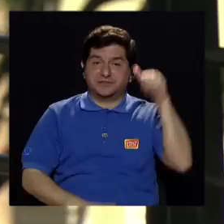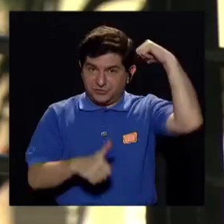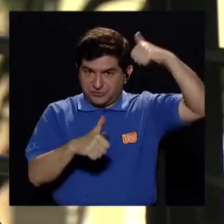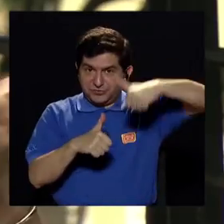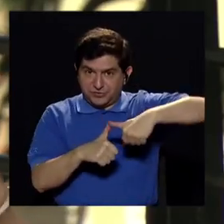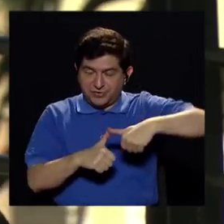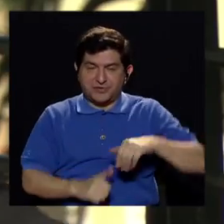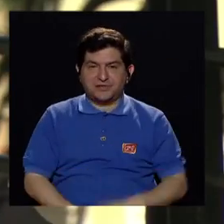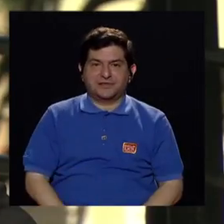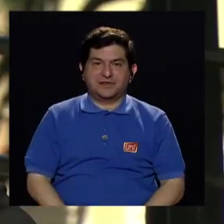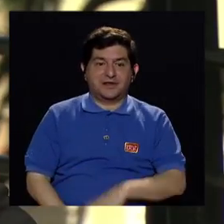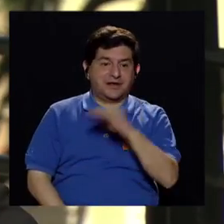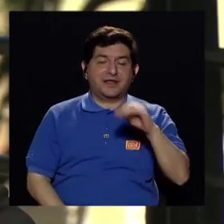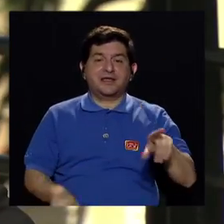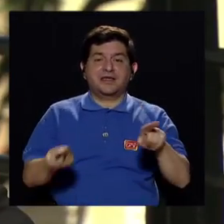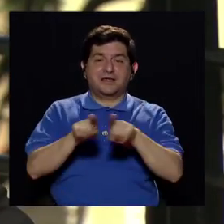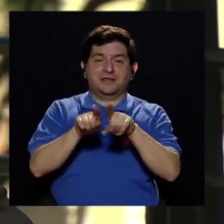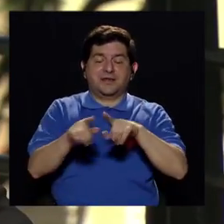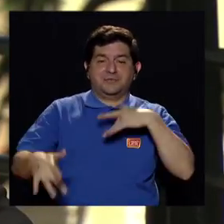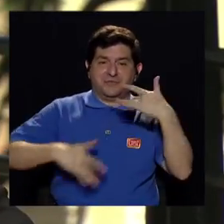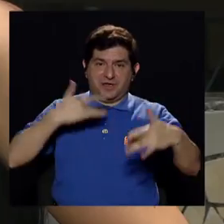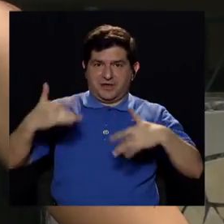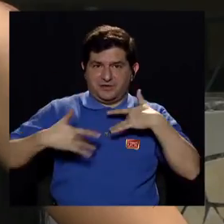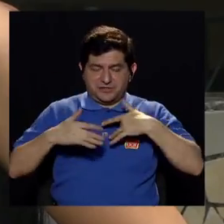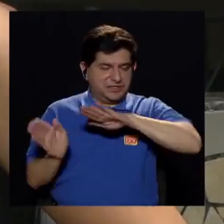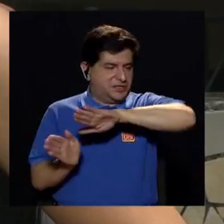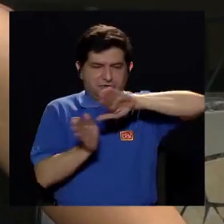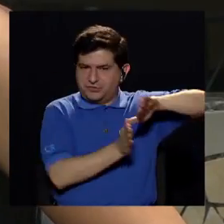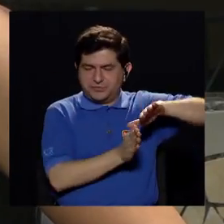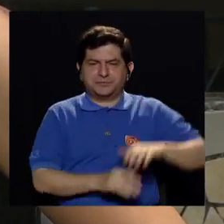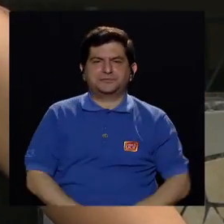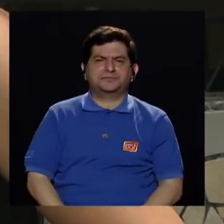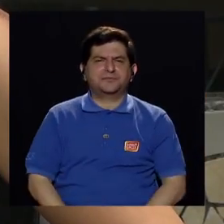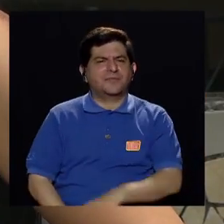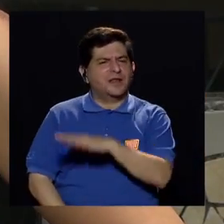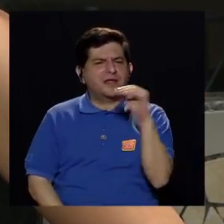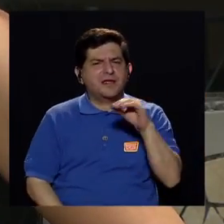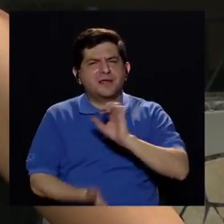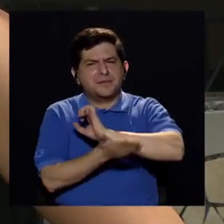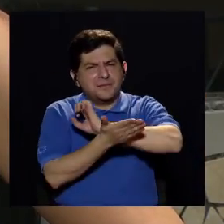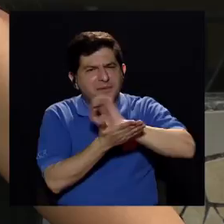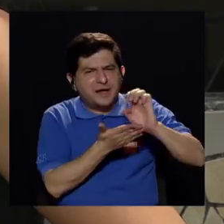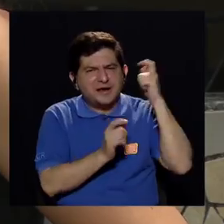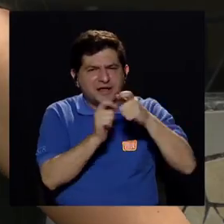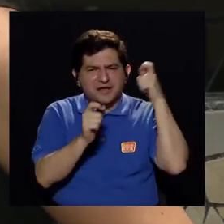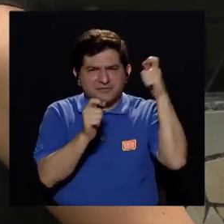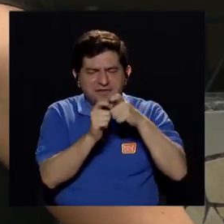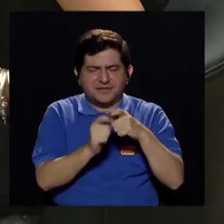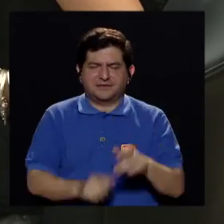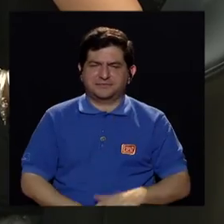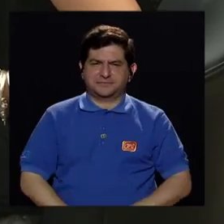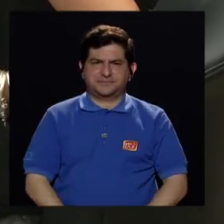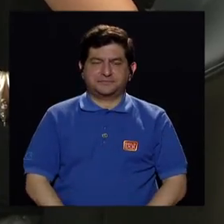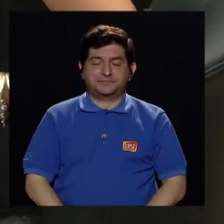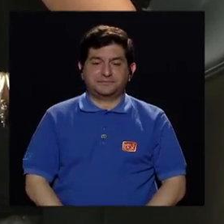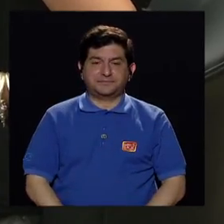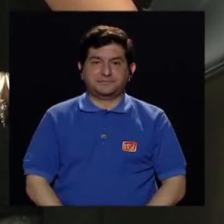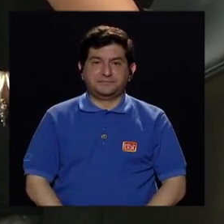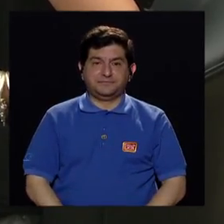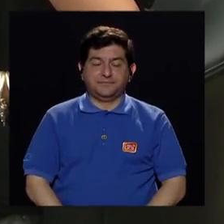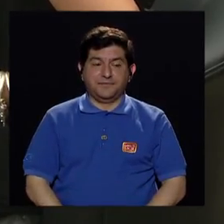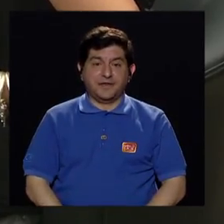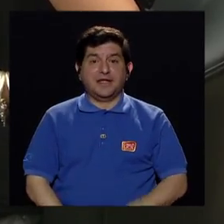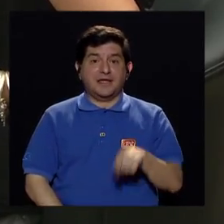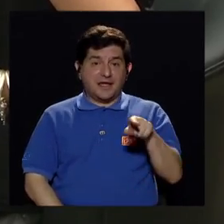es el punto, y los sentidos, no dejarlos al lado. Y a nivel de prevención propiamente para cerrar. La parte de